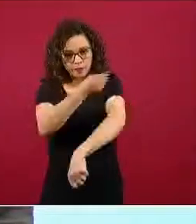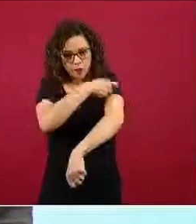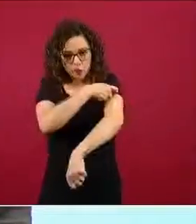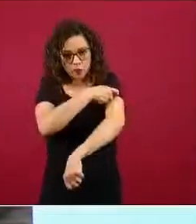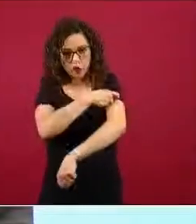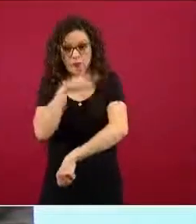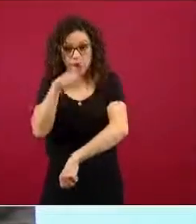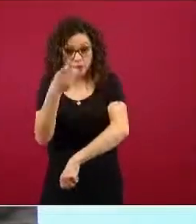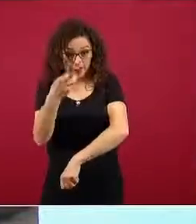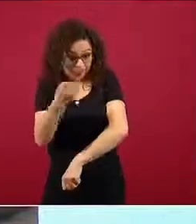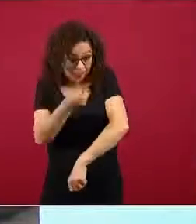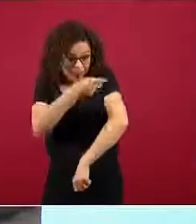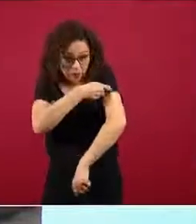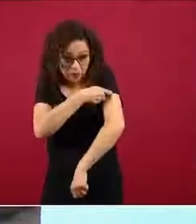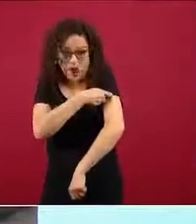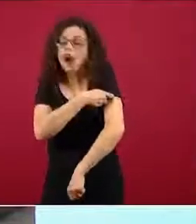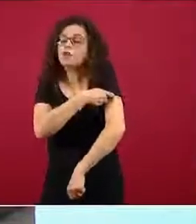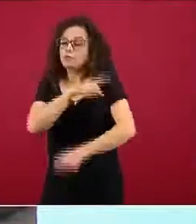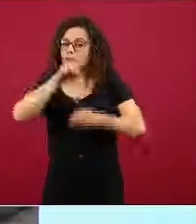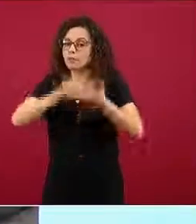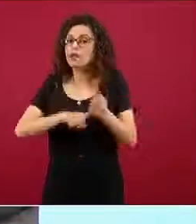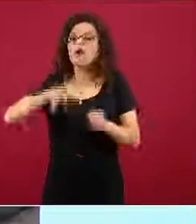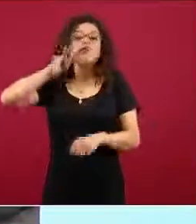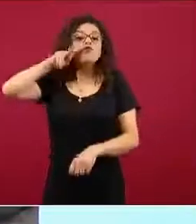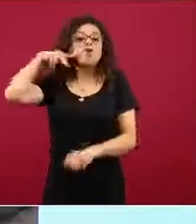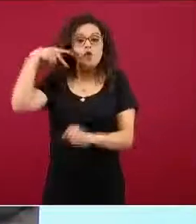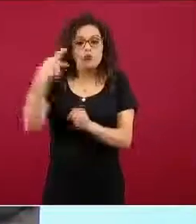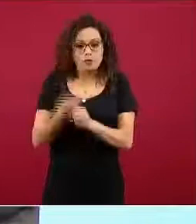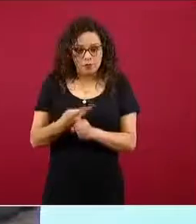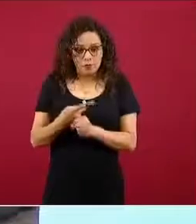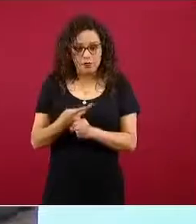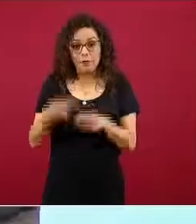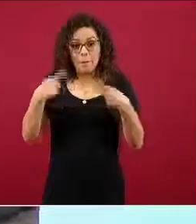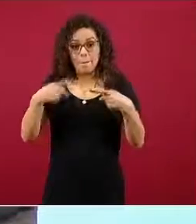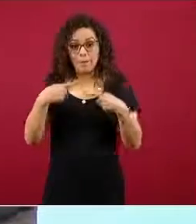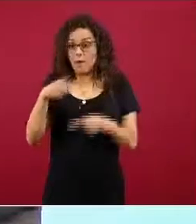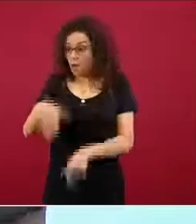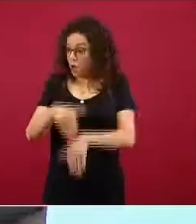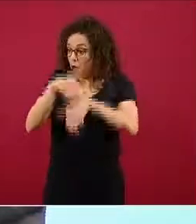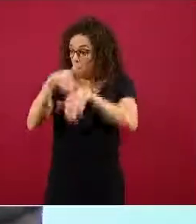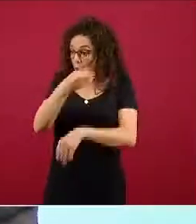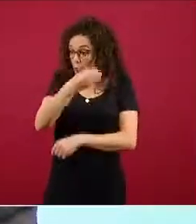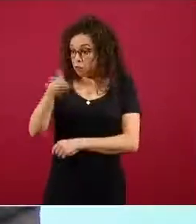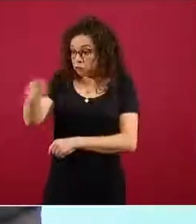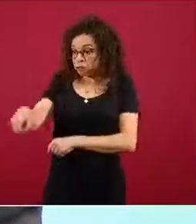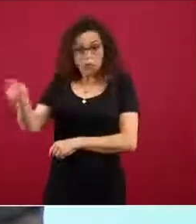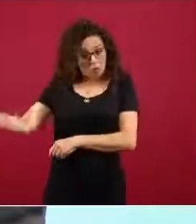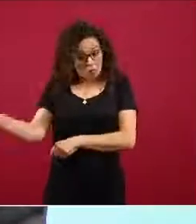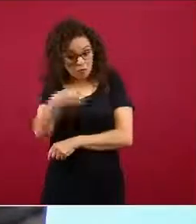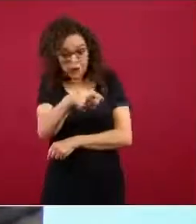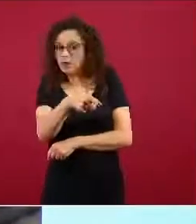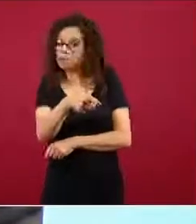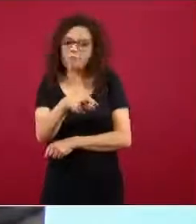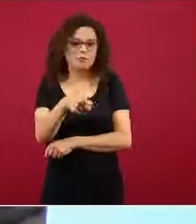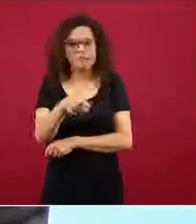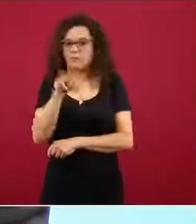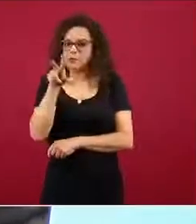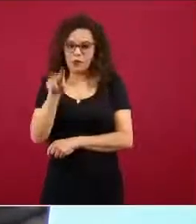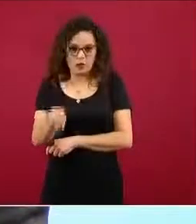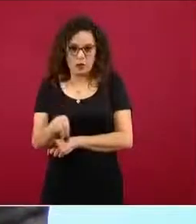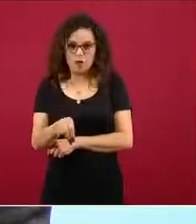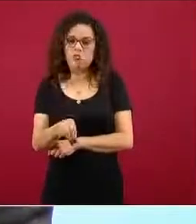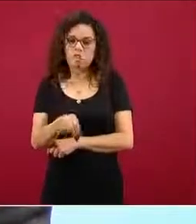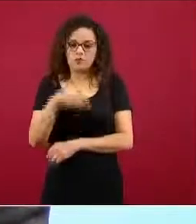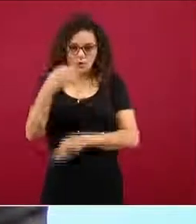es voluntaria también. A nadie se le va a obligar a ser vacunado. Recomendamos ampliamente que todos